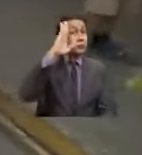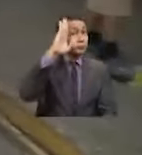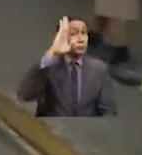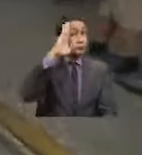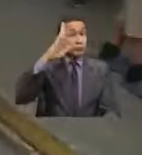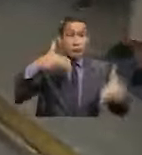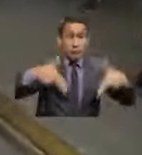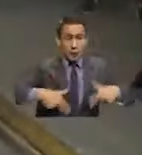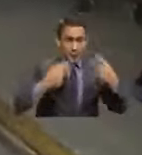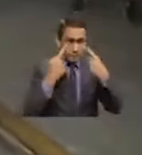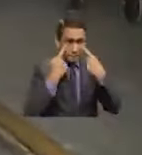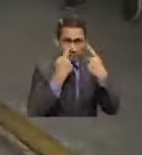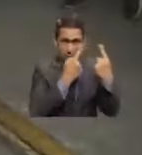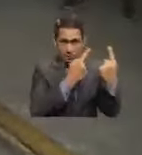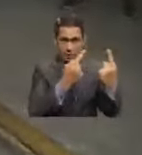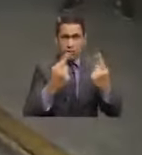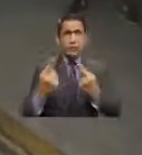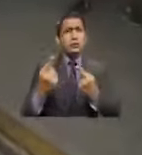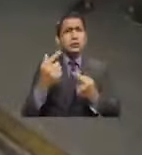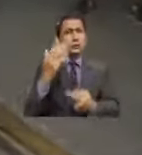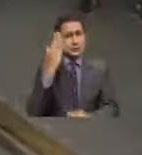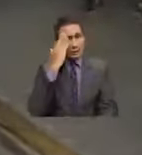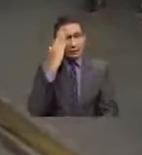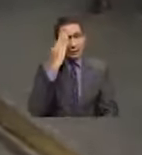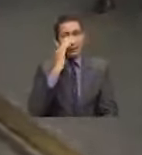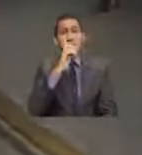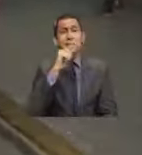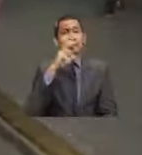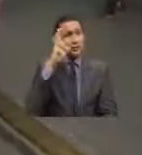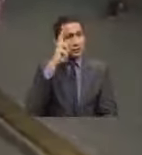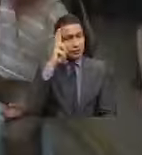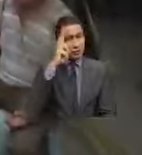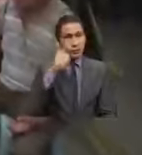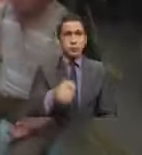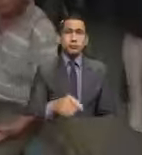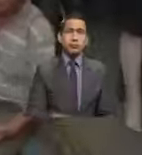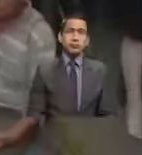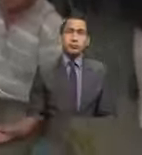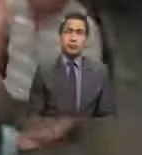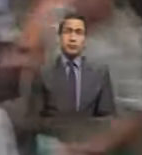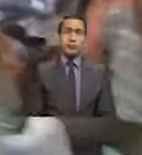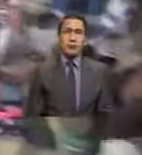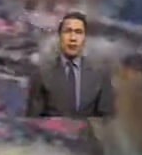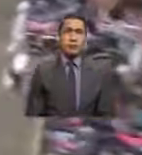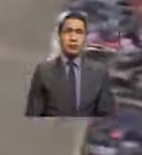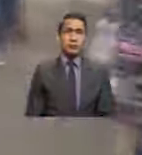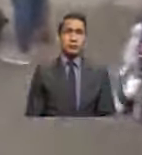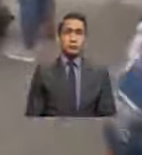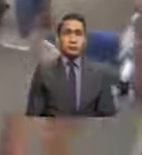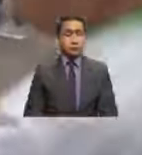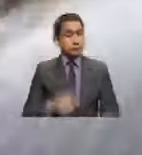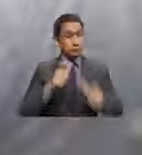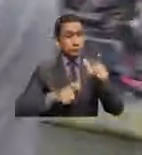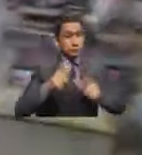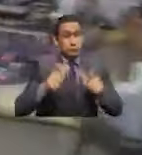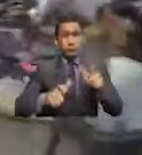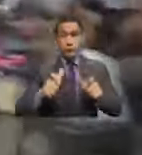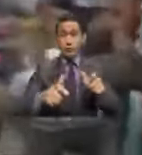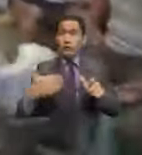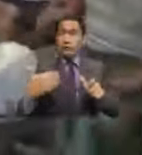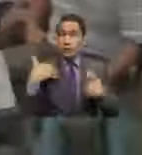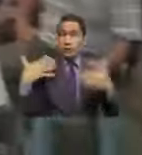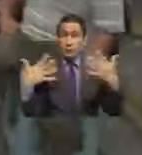cuestión como es. Cómo se desenvuelven, qué es lo que hacen y qué es lo que no hacen. La gente tiene temor, la gente tiene